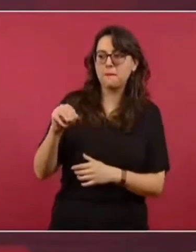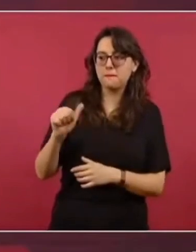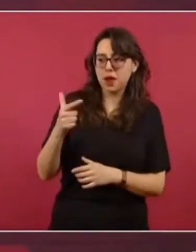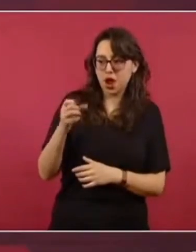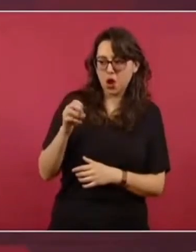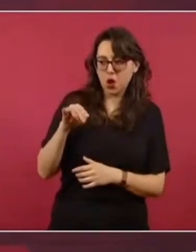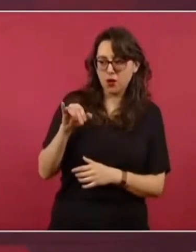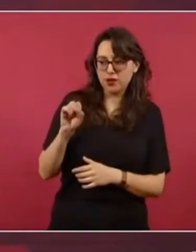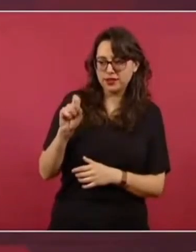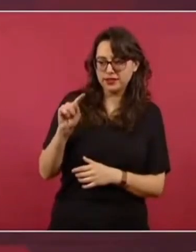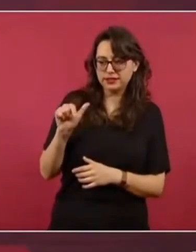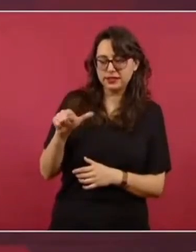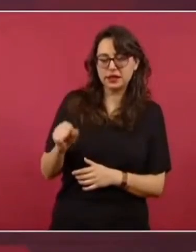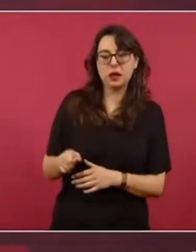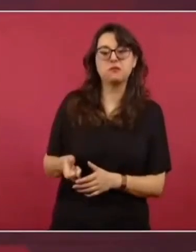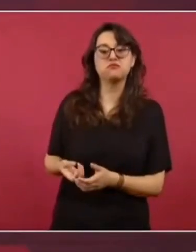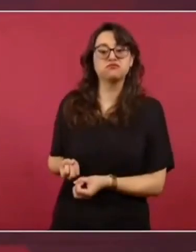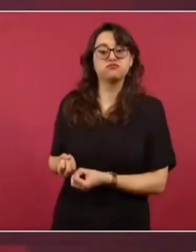para que